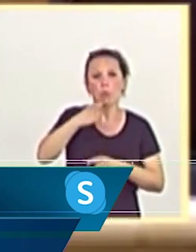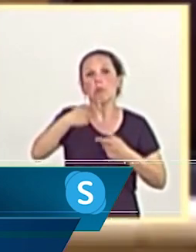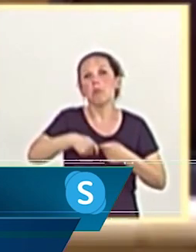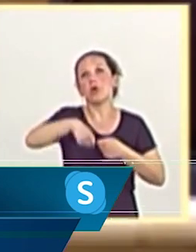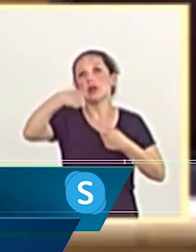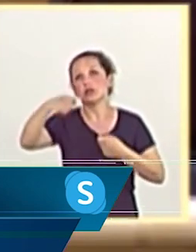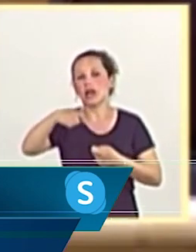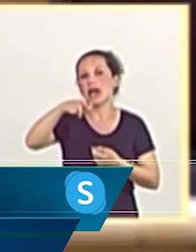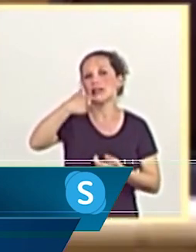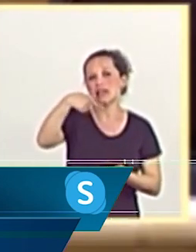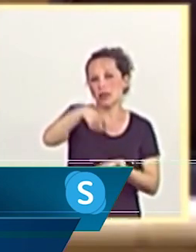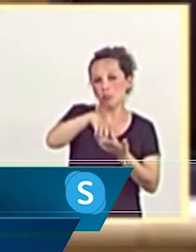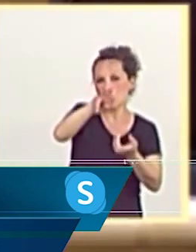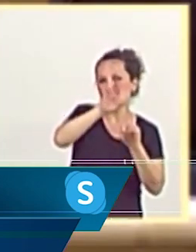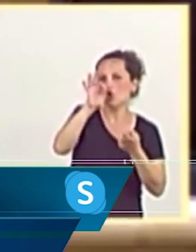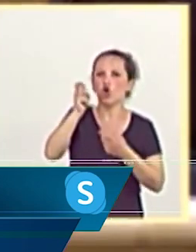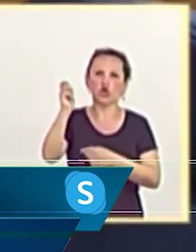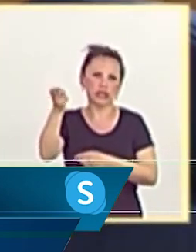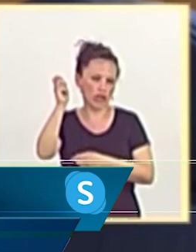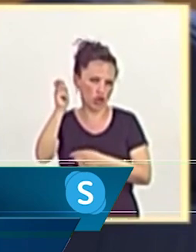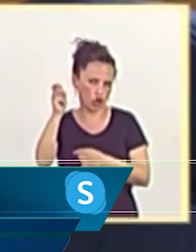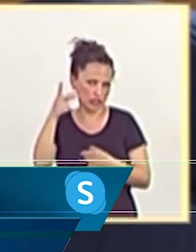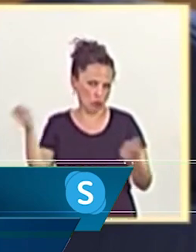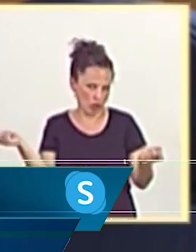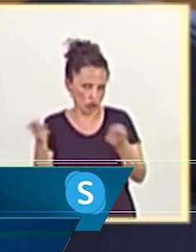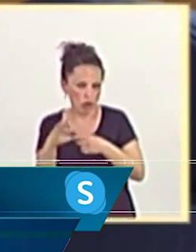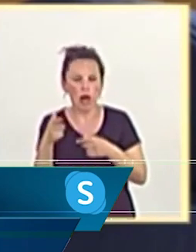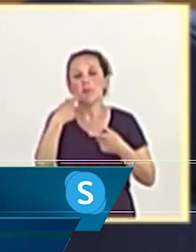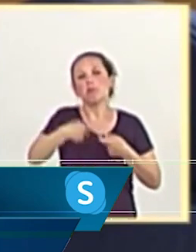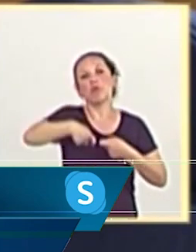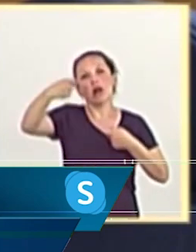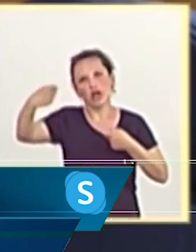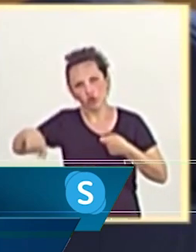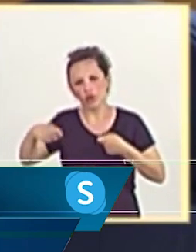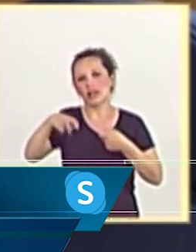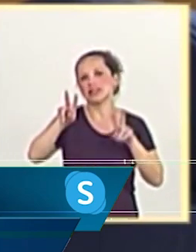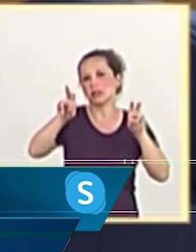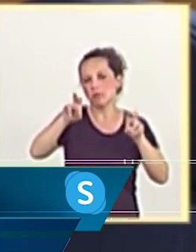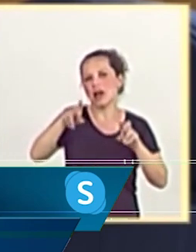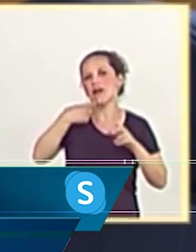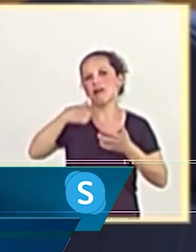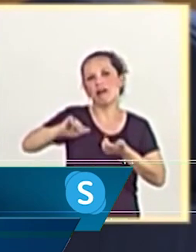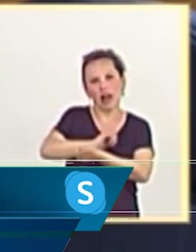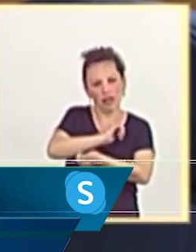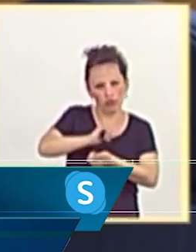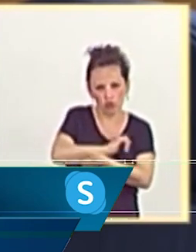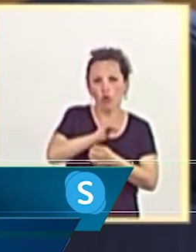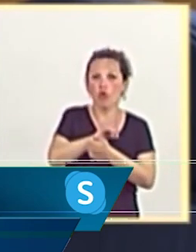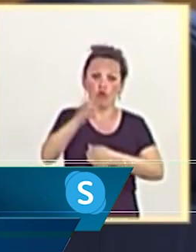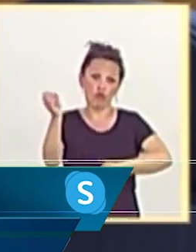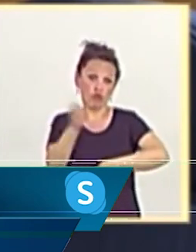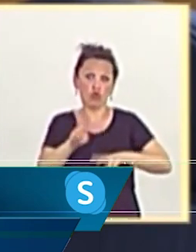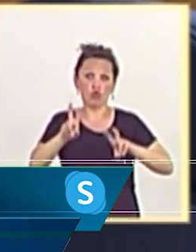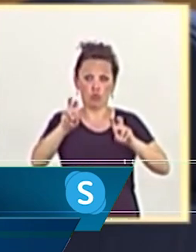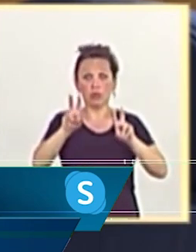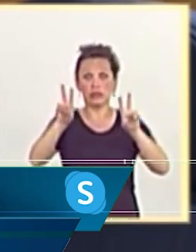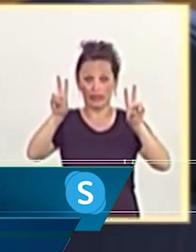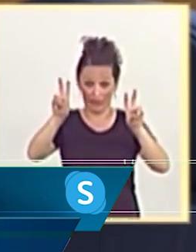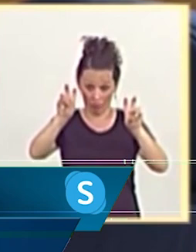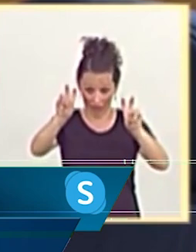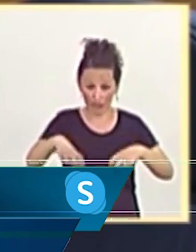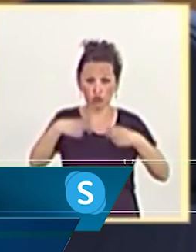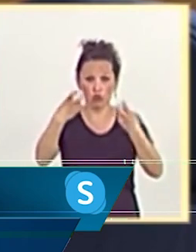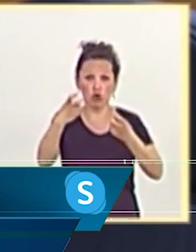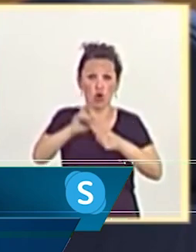que son de carcajada. Pero ha resultado Nadia Calviño ser una mentirosa compulsiva. Miren, hace seis